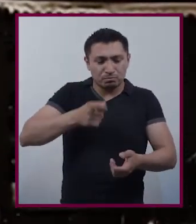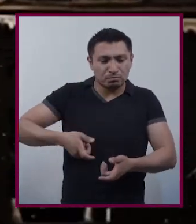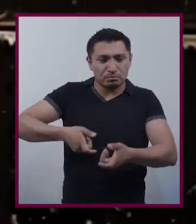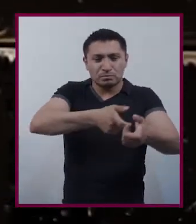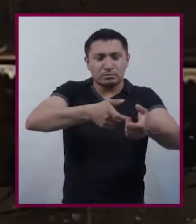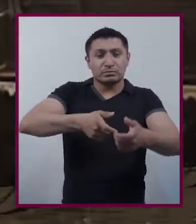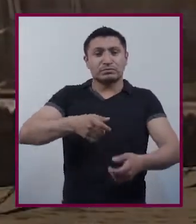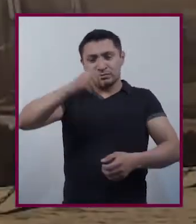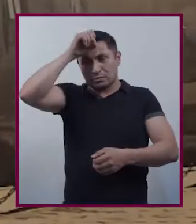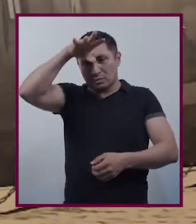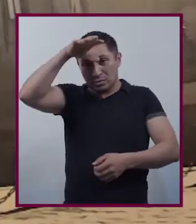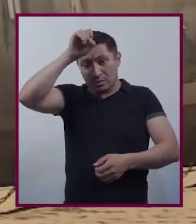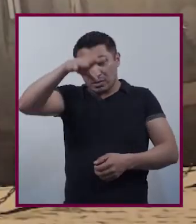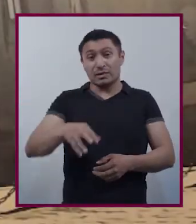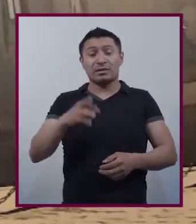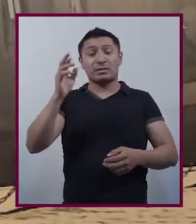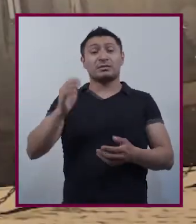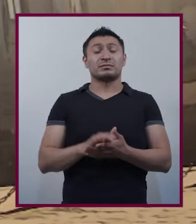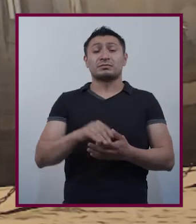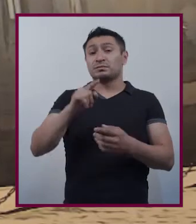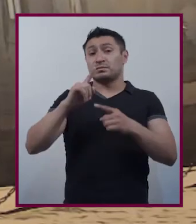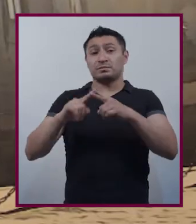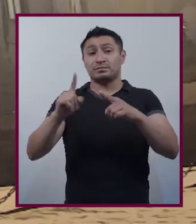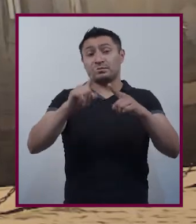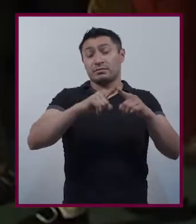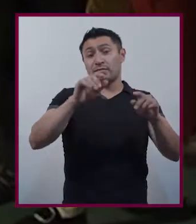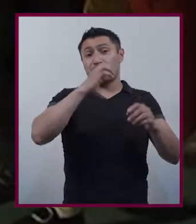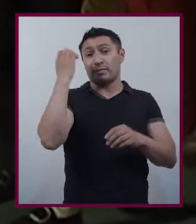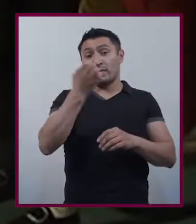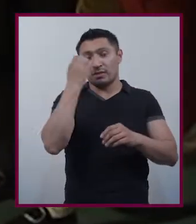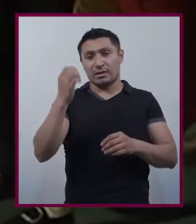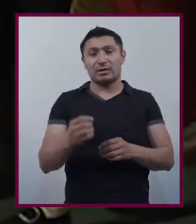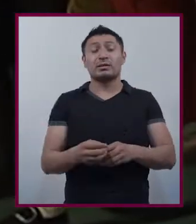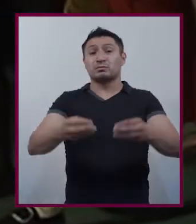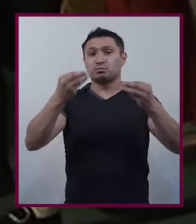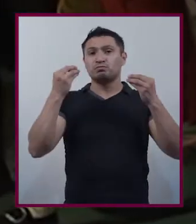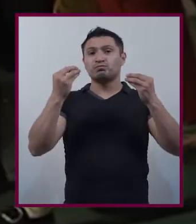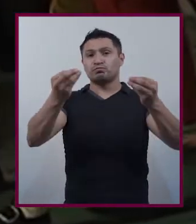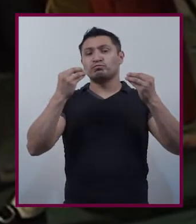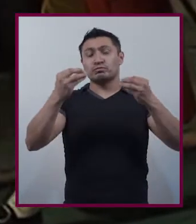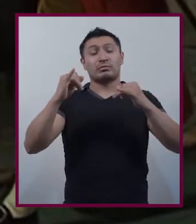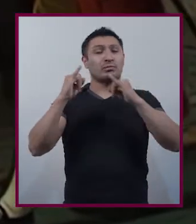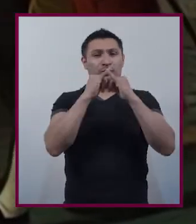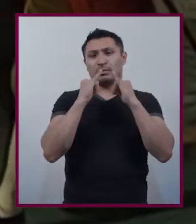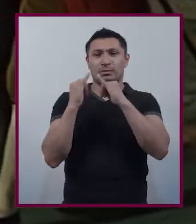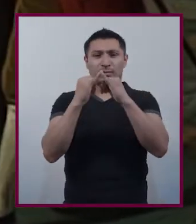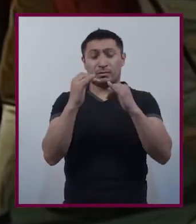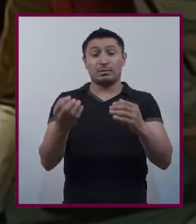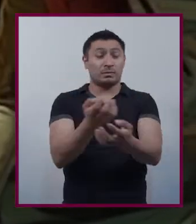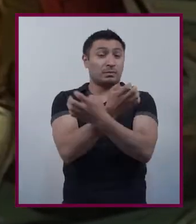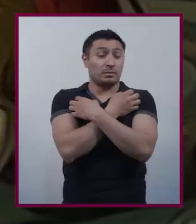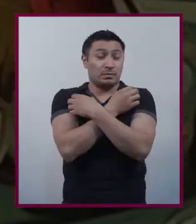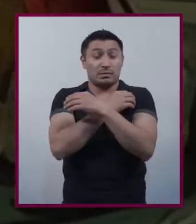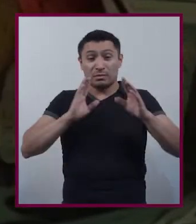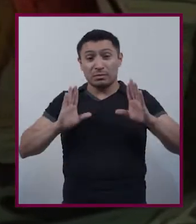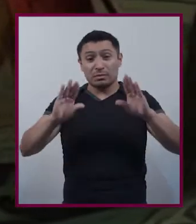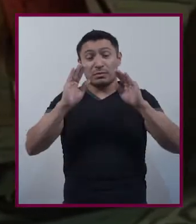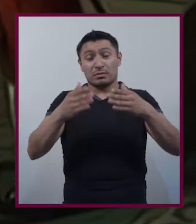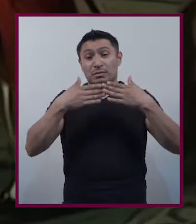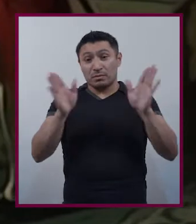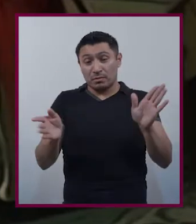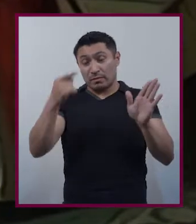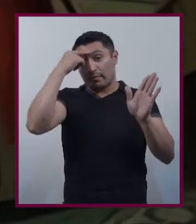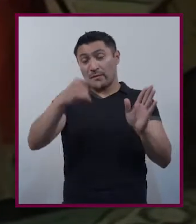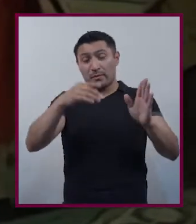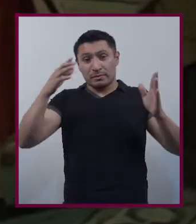Colegio de Cirugía y la Real Academia de San Carlos, entre muchas otras instituciones educativas, para lograr